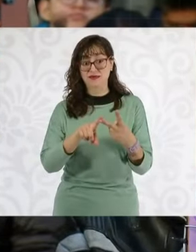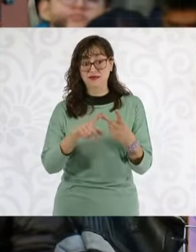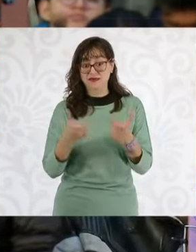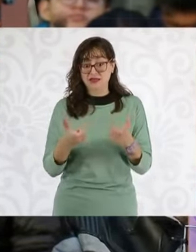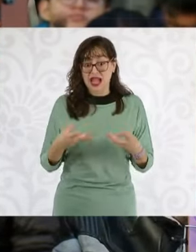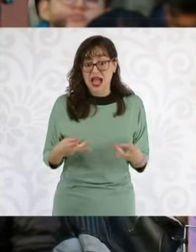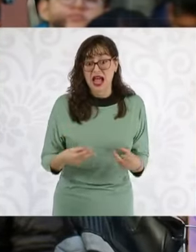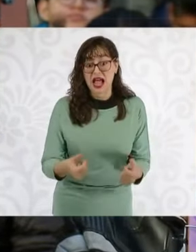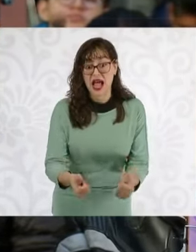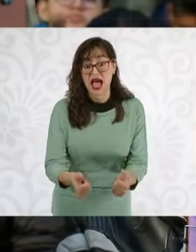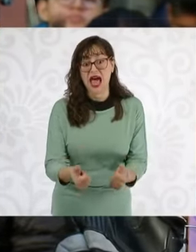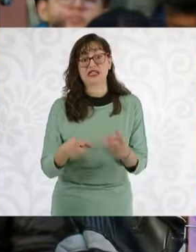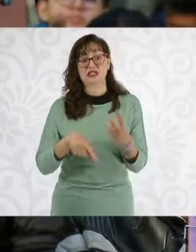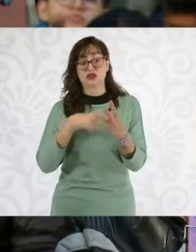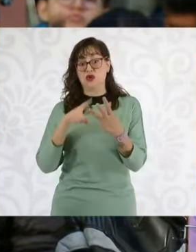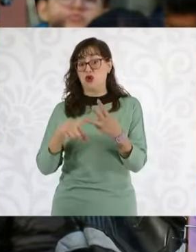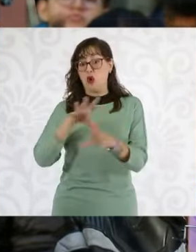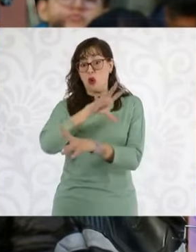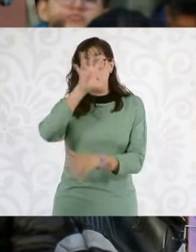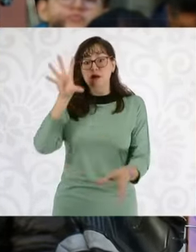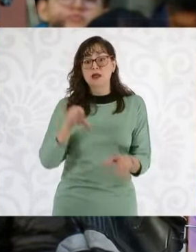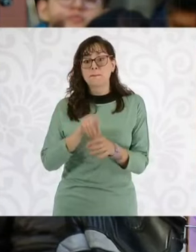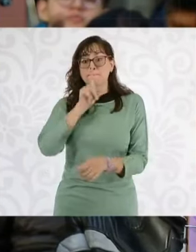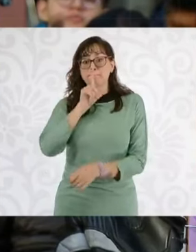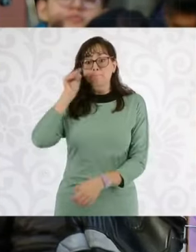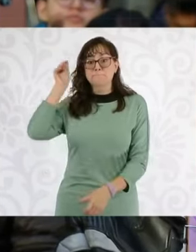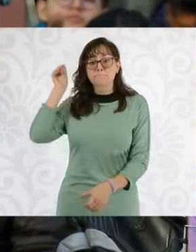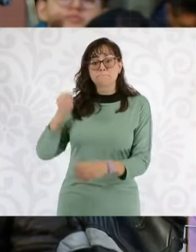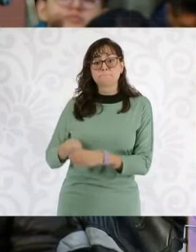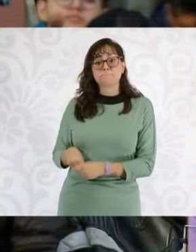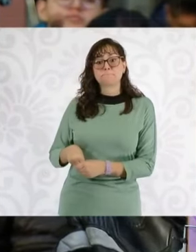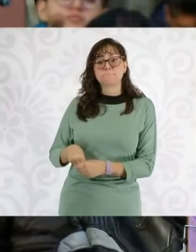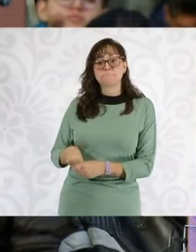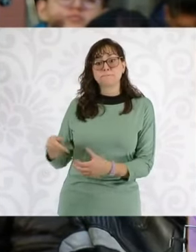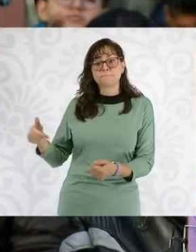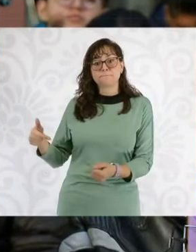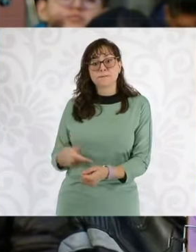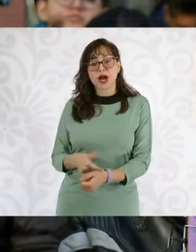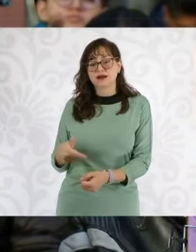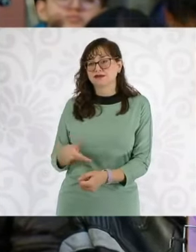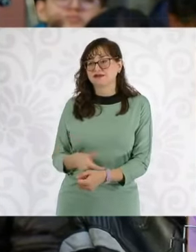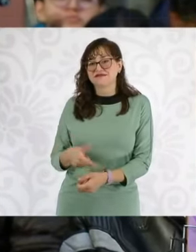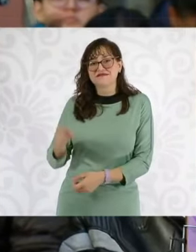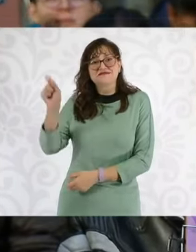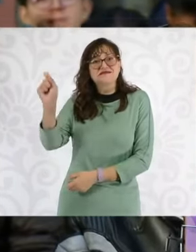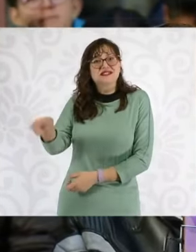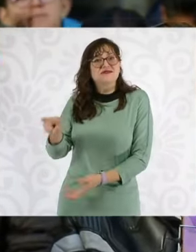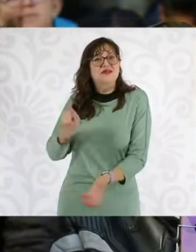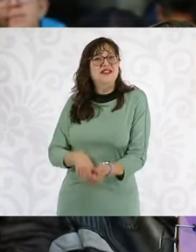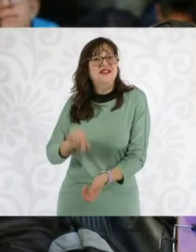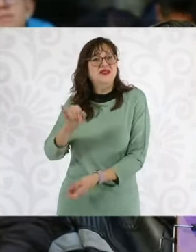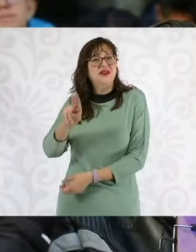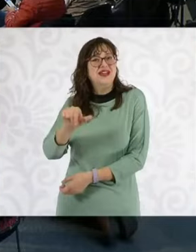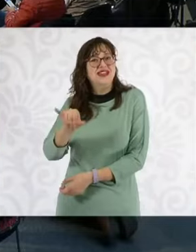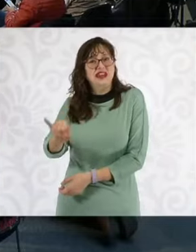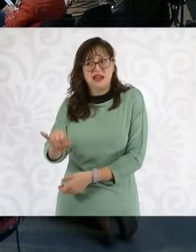toda la contratación de este edificio, pues no se conociera, lo clasificaron como confidencial. Entonces, no podemos saber si ya